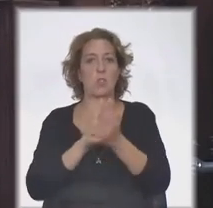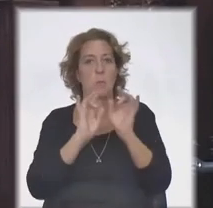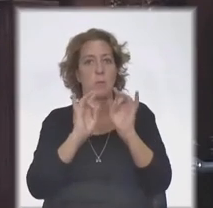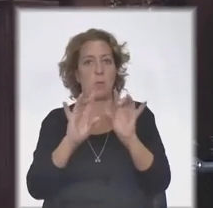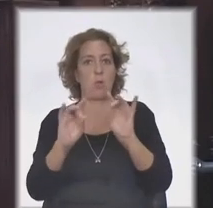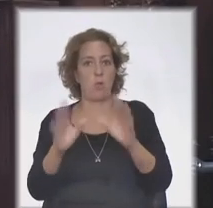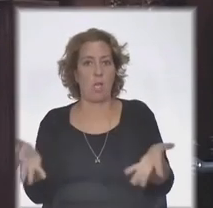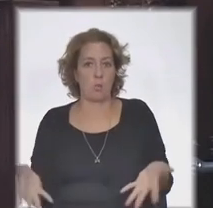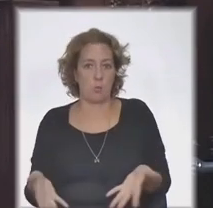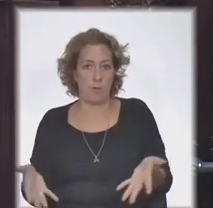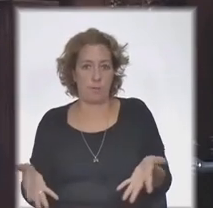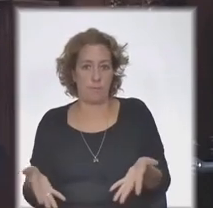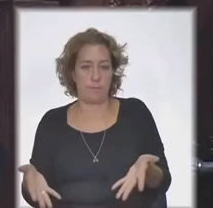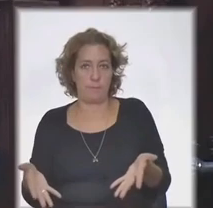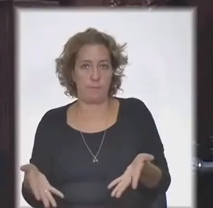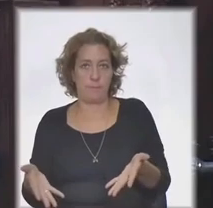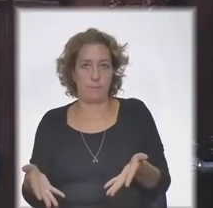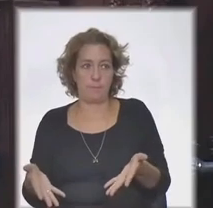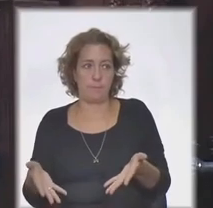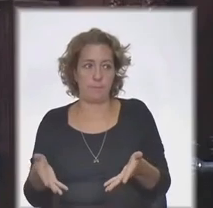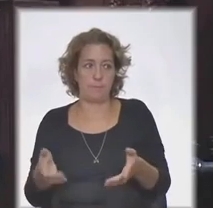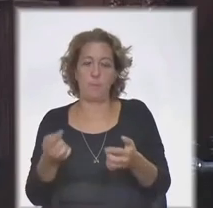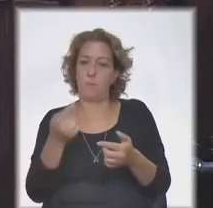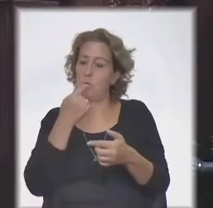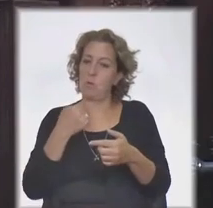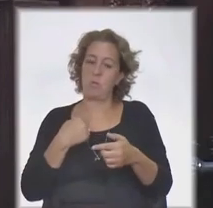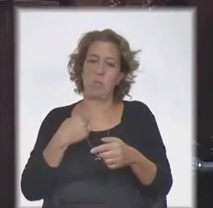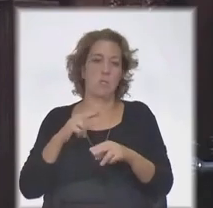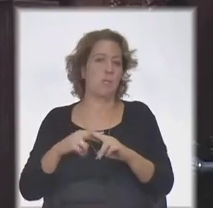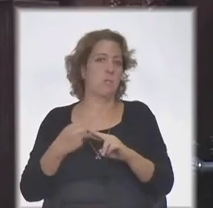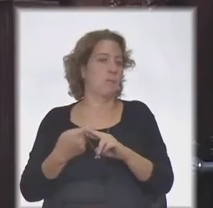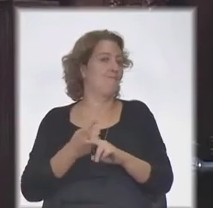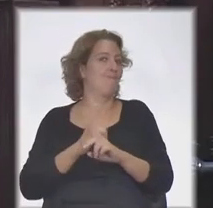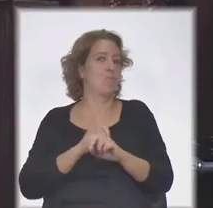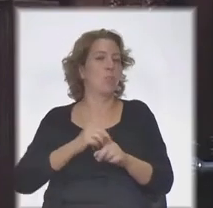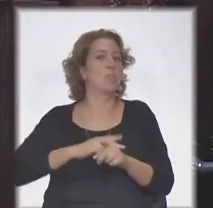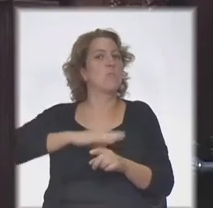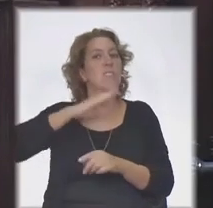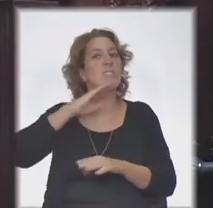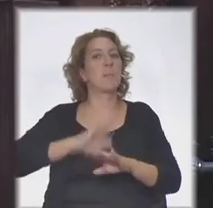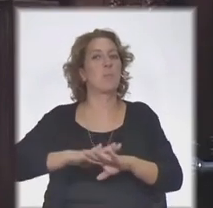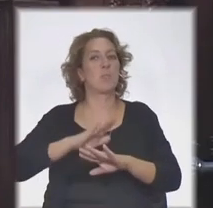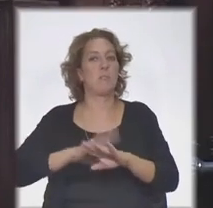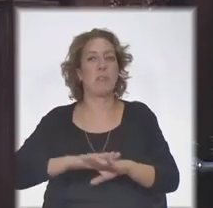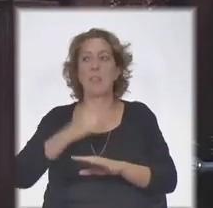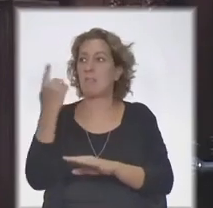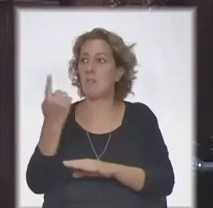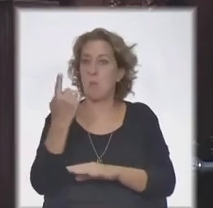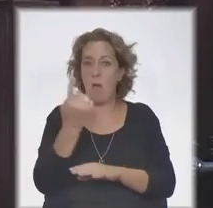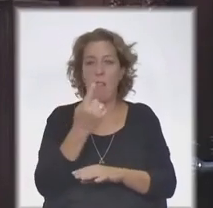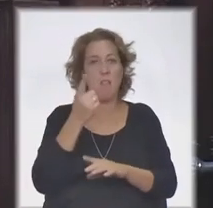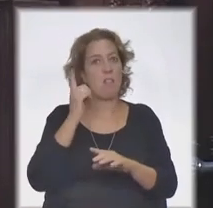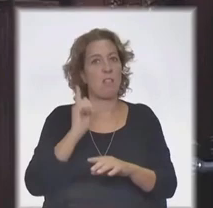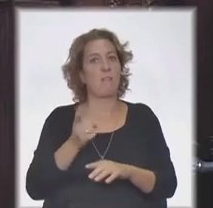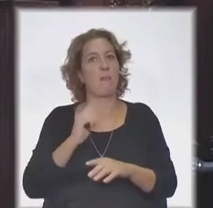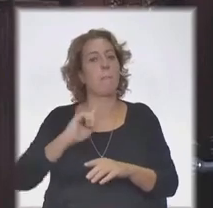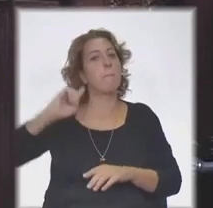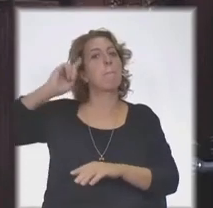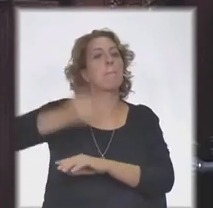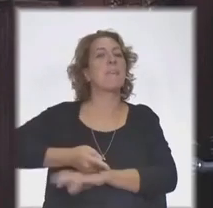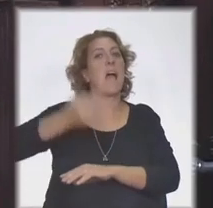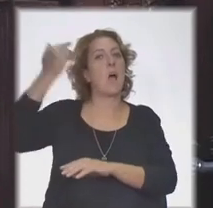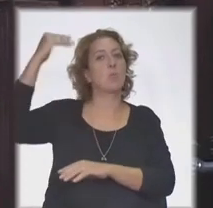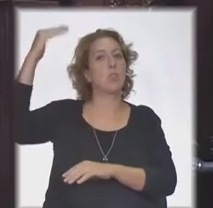epidemiológica actual. Nos reafirman que no alcanza con la responsabilidad individual y que se deben tomar medidas por parte de las autoridades